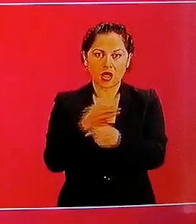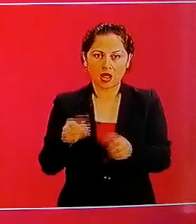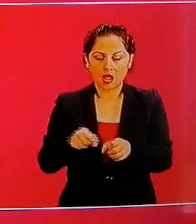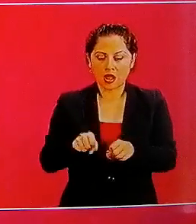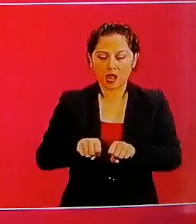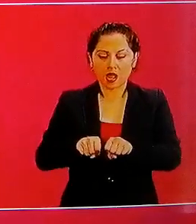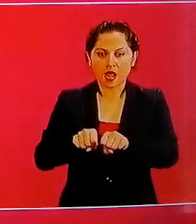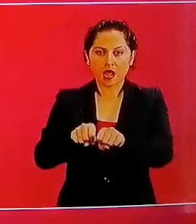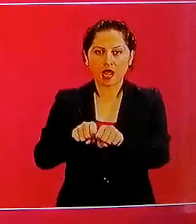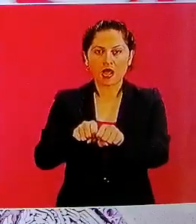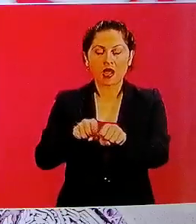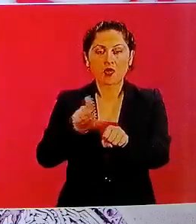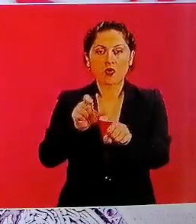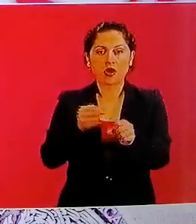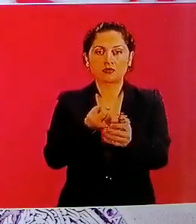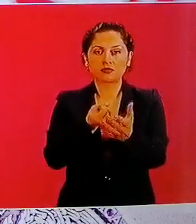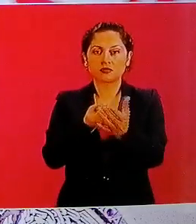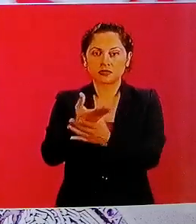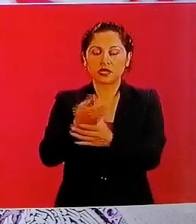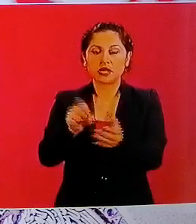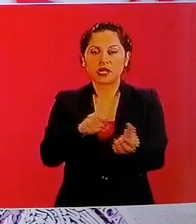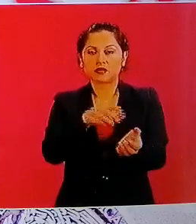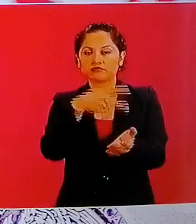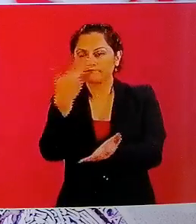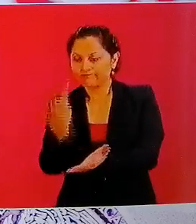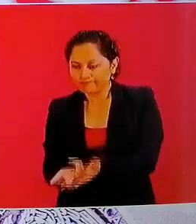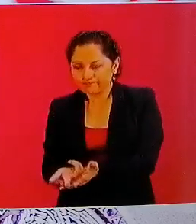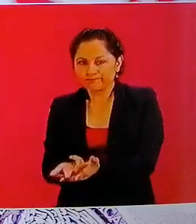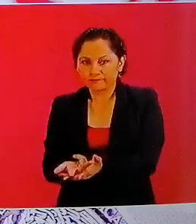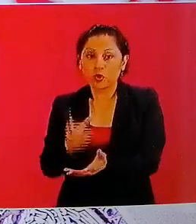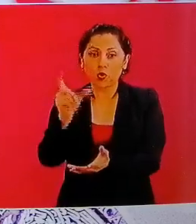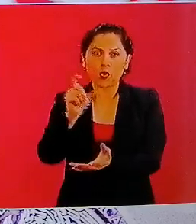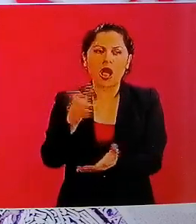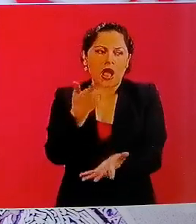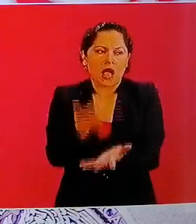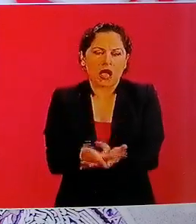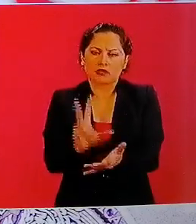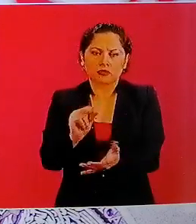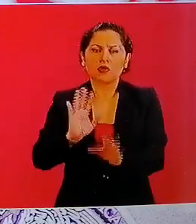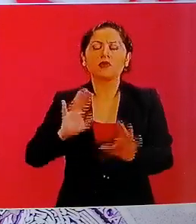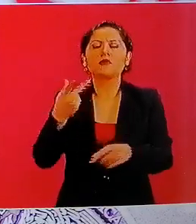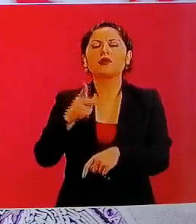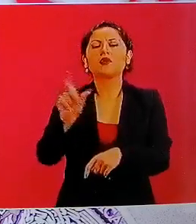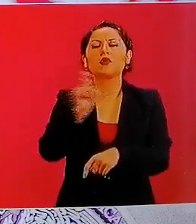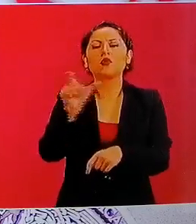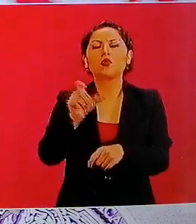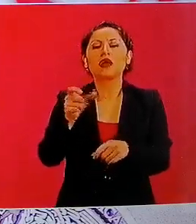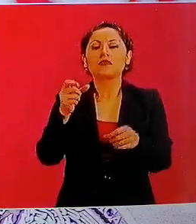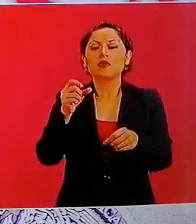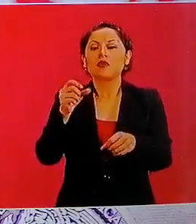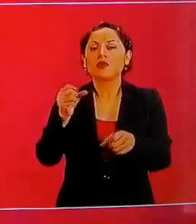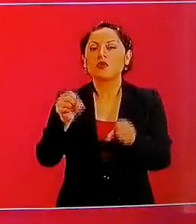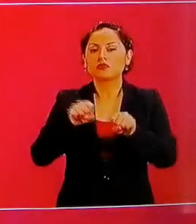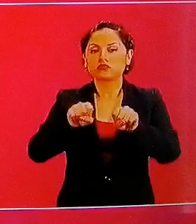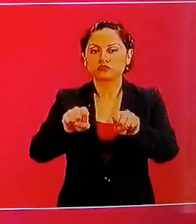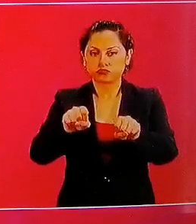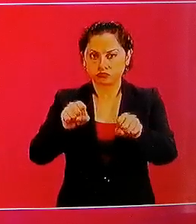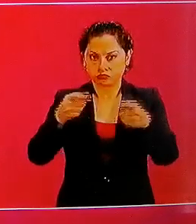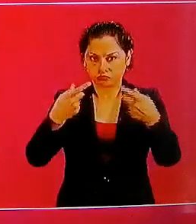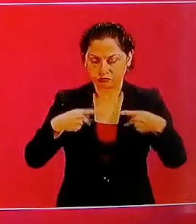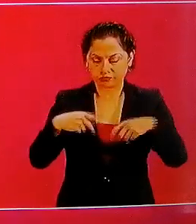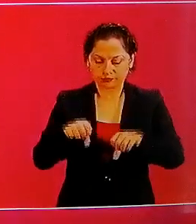alguien estaba grabando. No se cayó, desde luego, sino que al hacer la maniobra hubo un error y esta persona vaya,